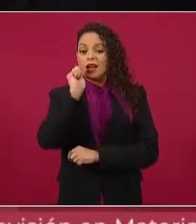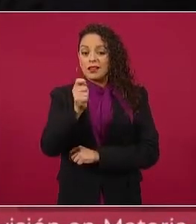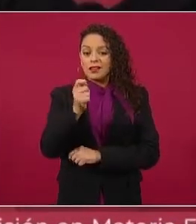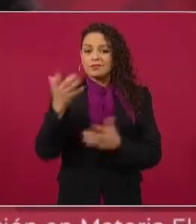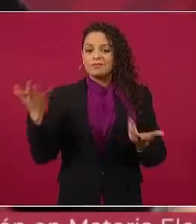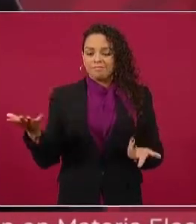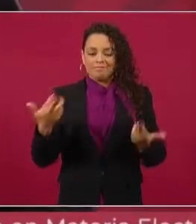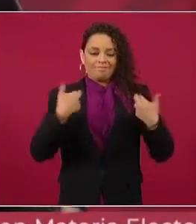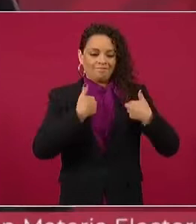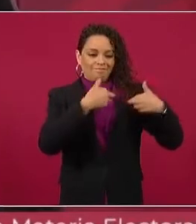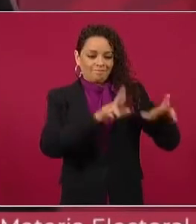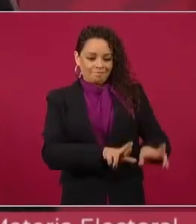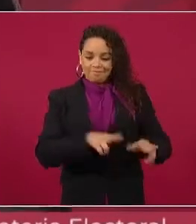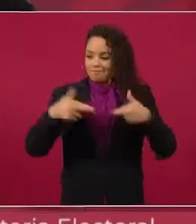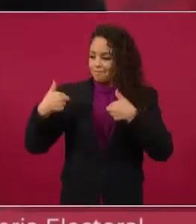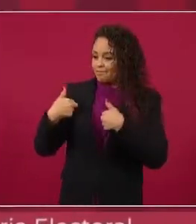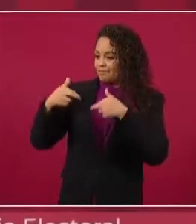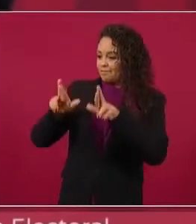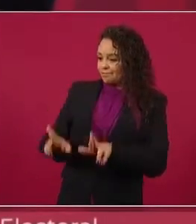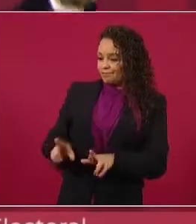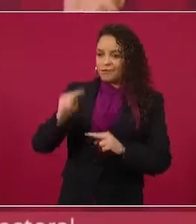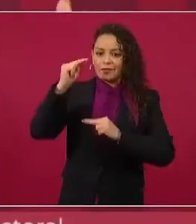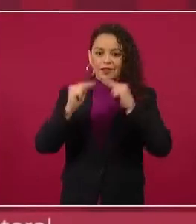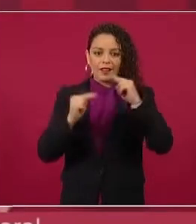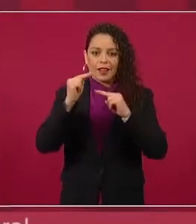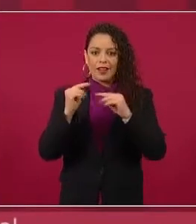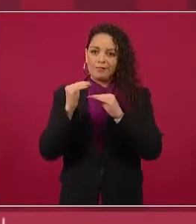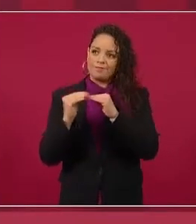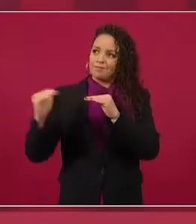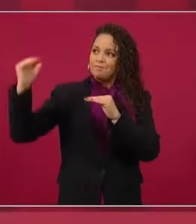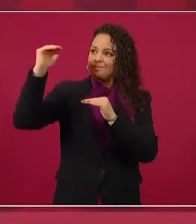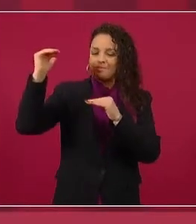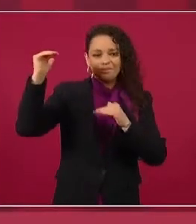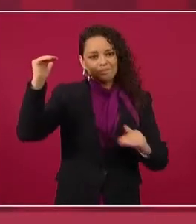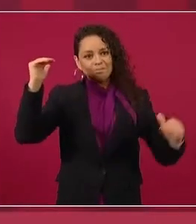de representantes, pues, arriba. Sí.